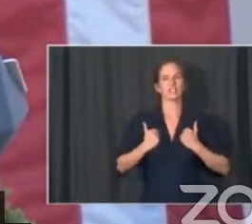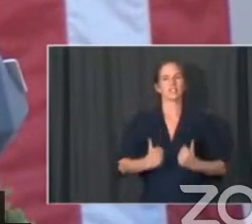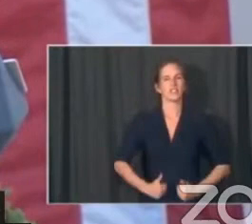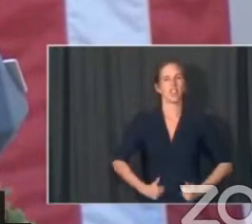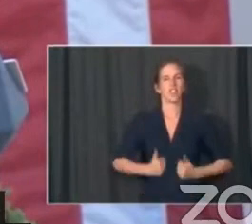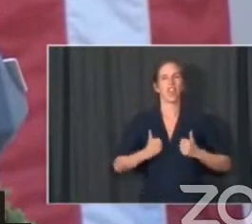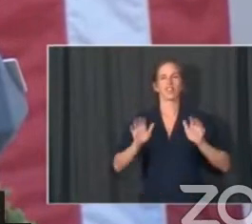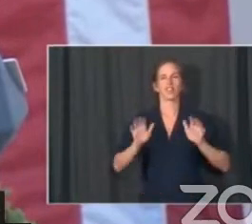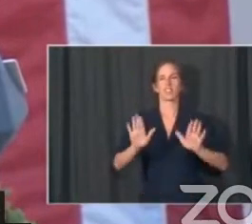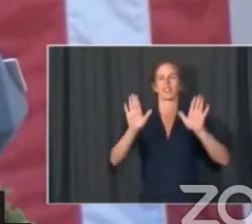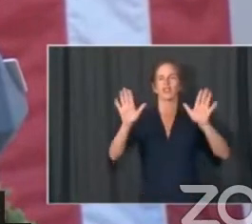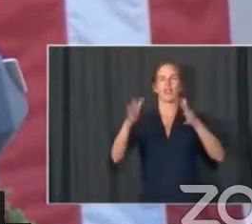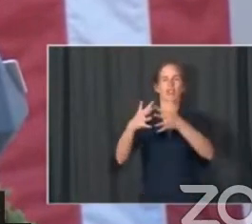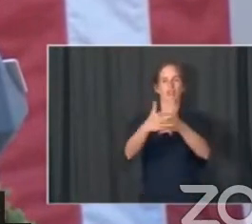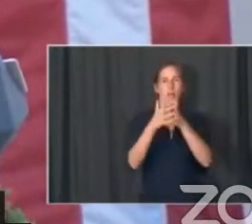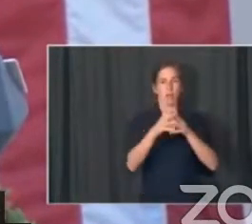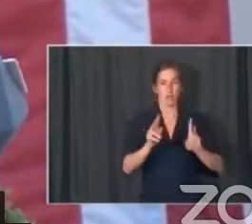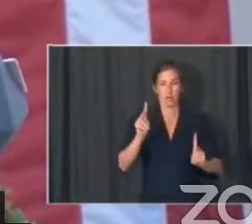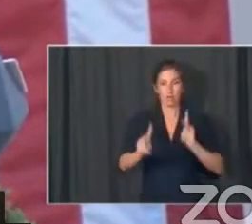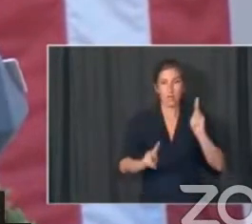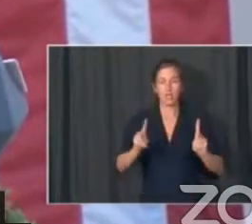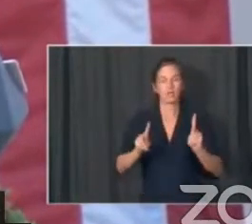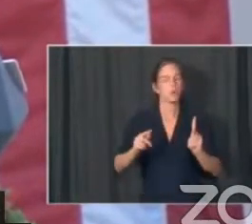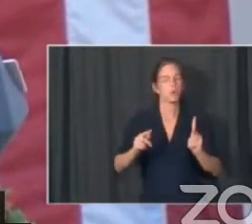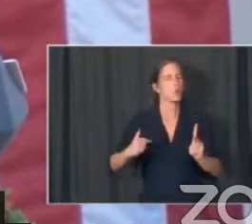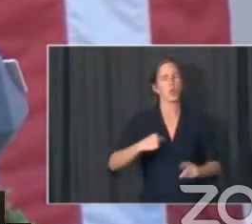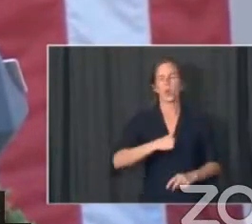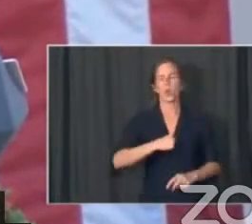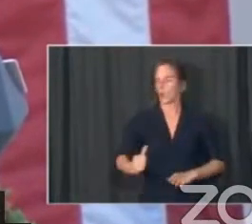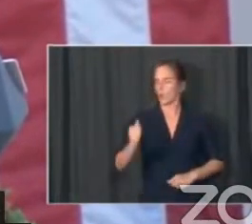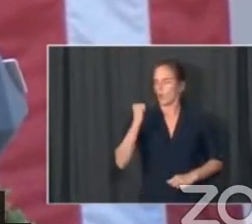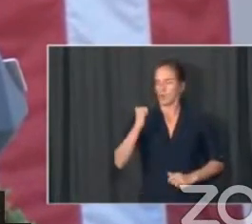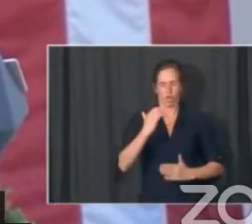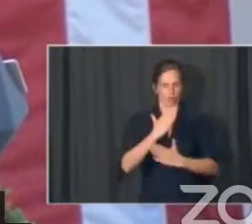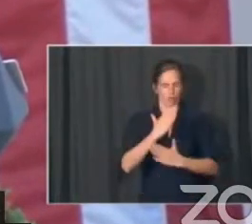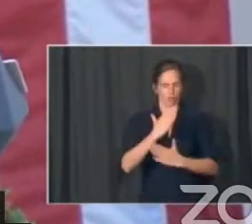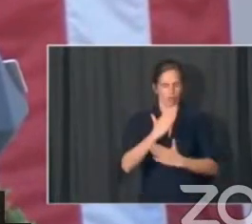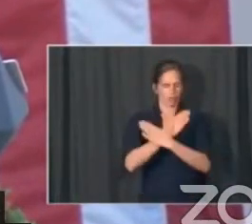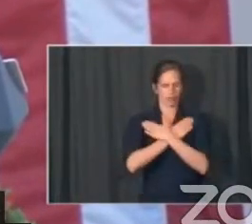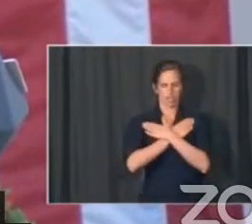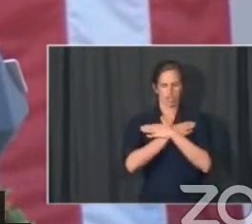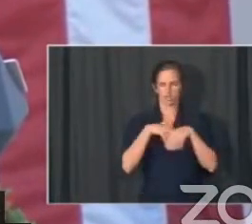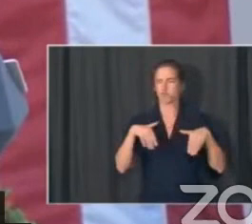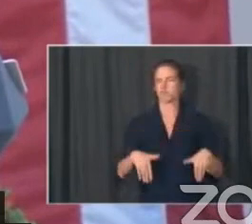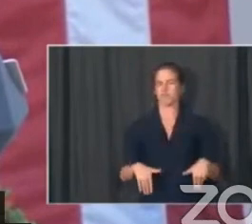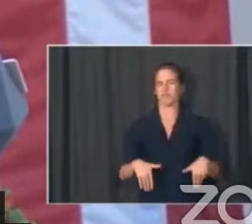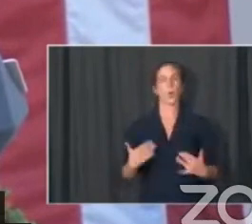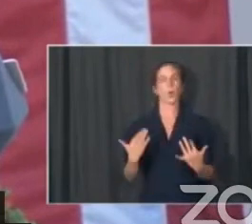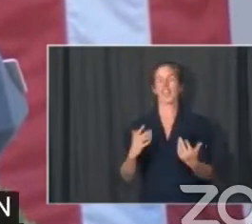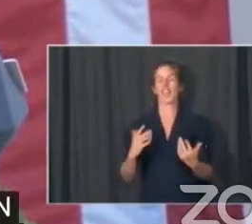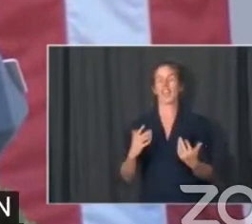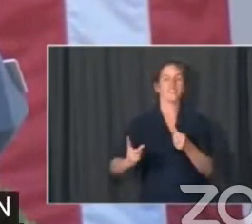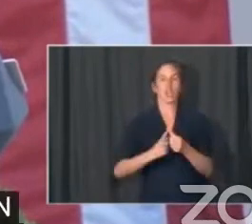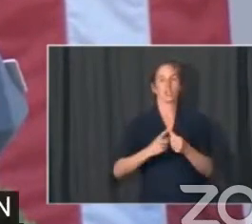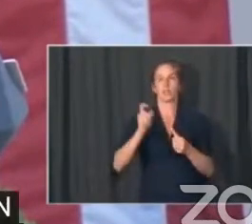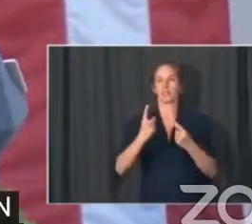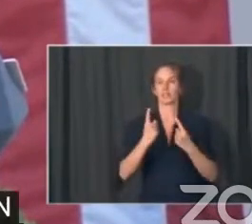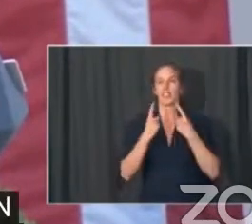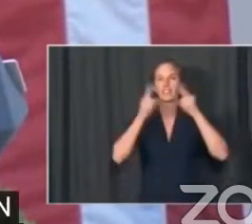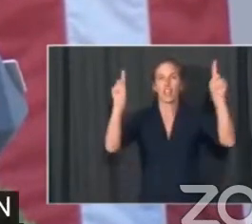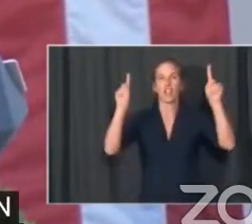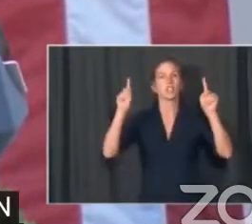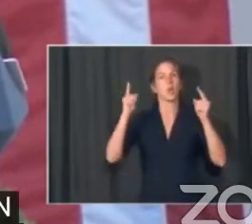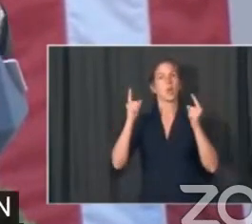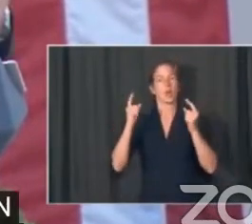liderando American y people. será el final And we will not rest donde until we are donde hemos successful empezado. and that we Esto es have salvar irreversible vidas,